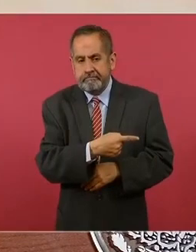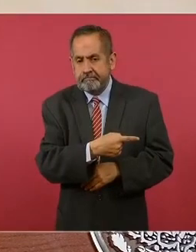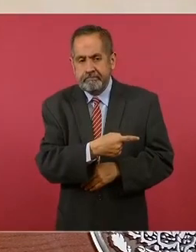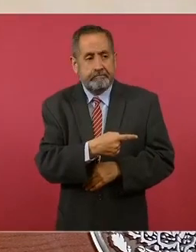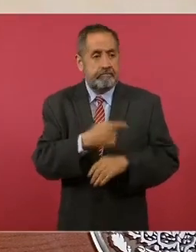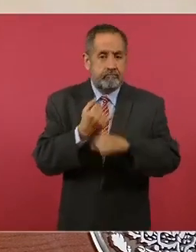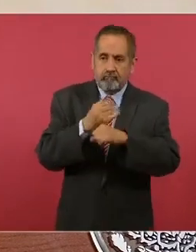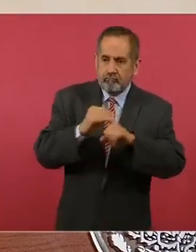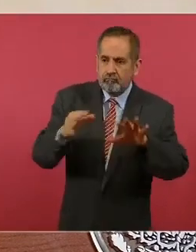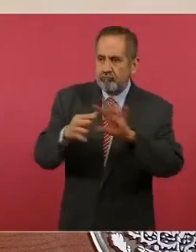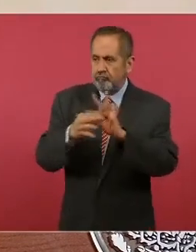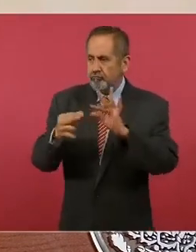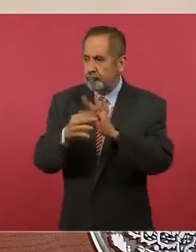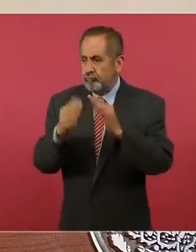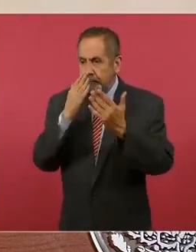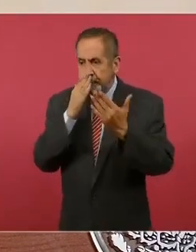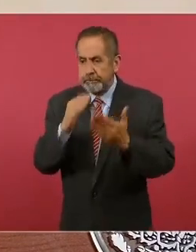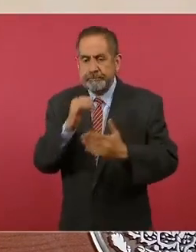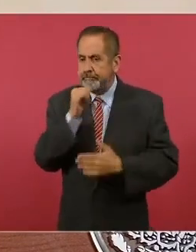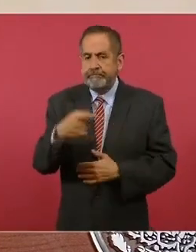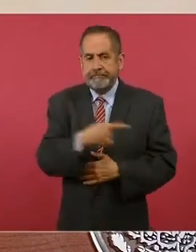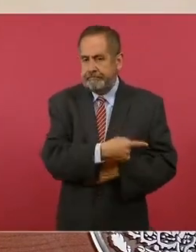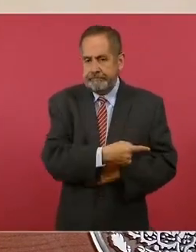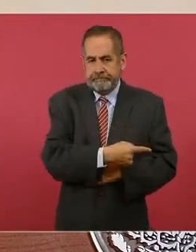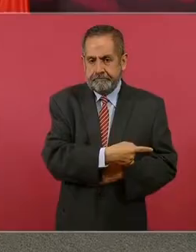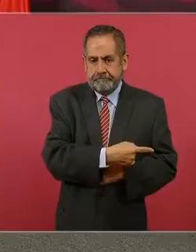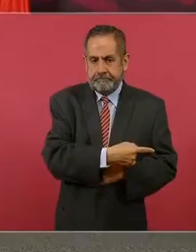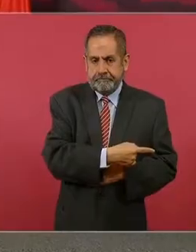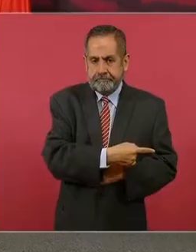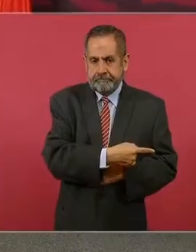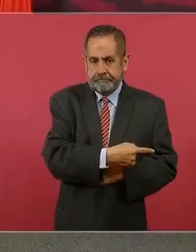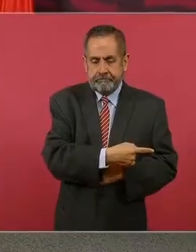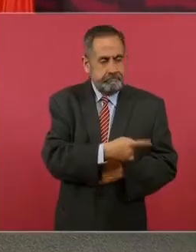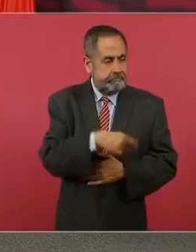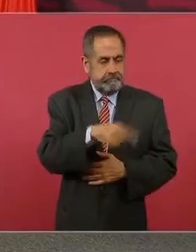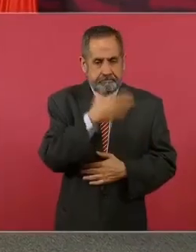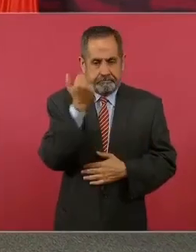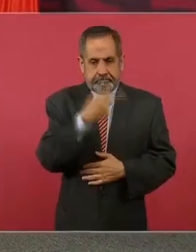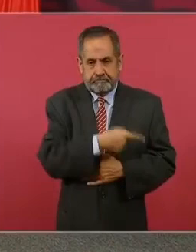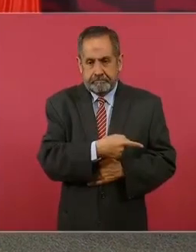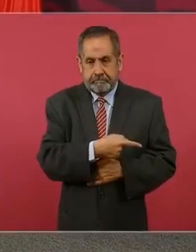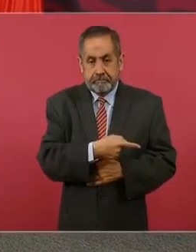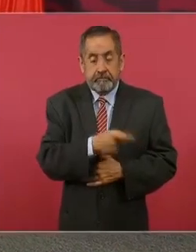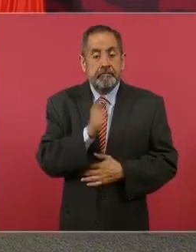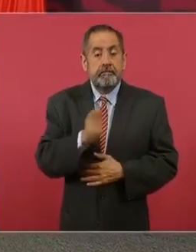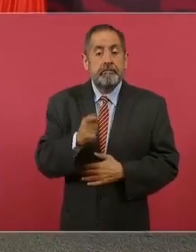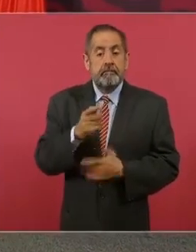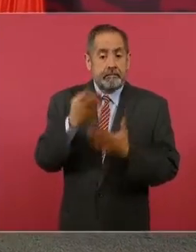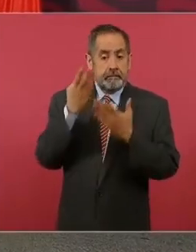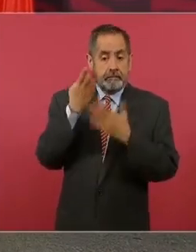no informaban. Nadie sabía que los bancos,